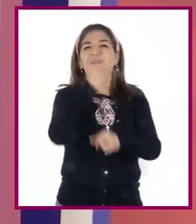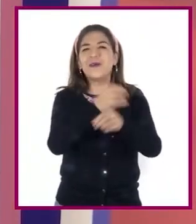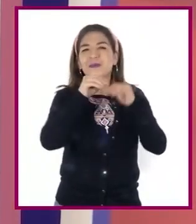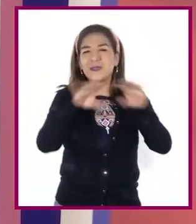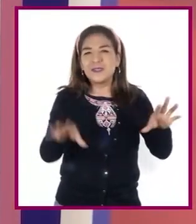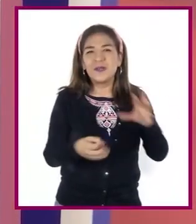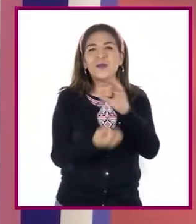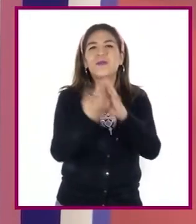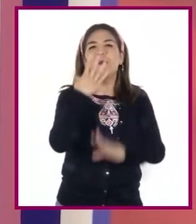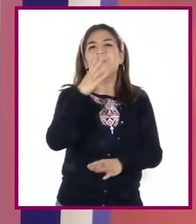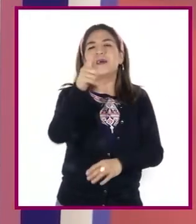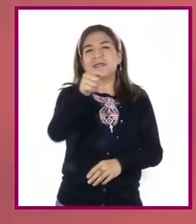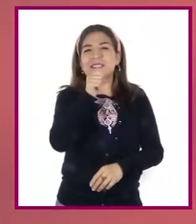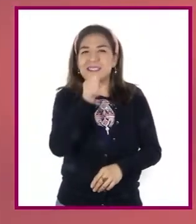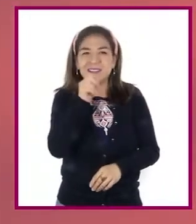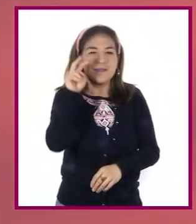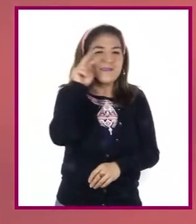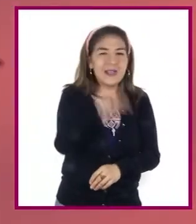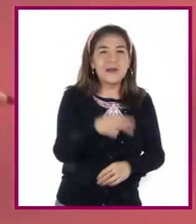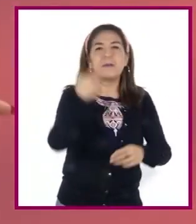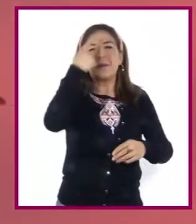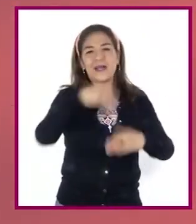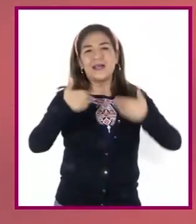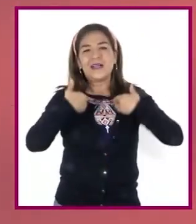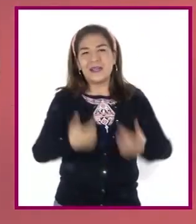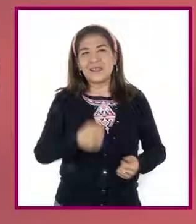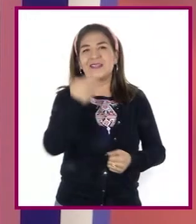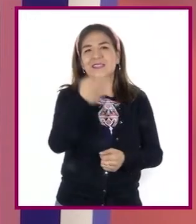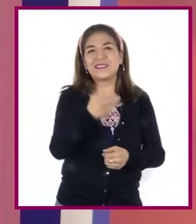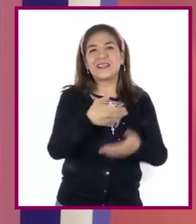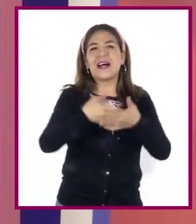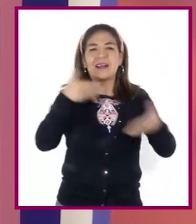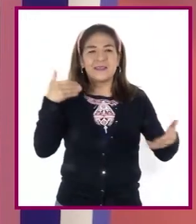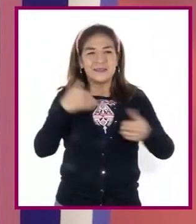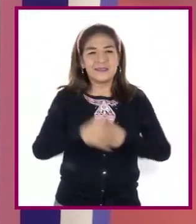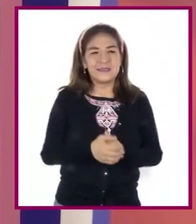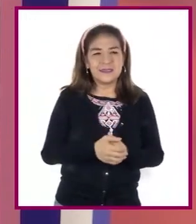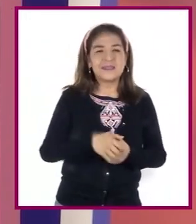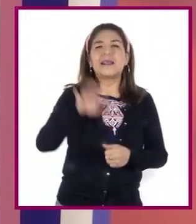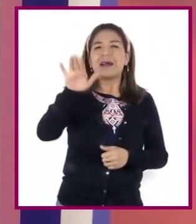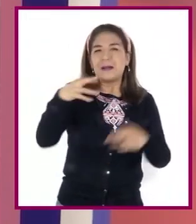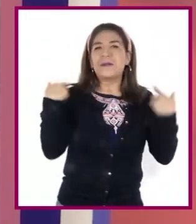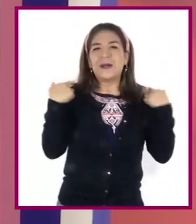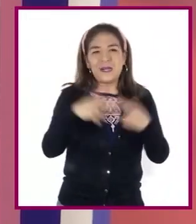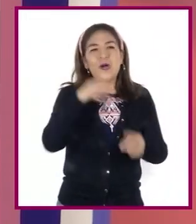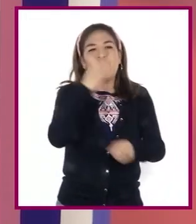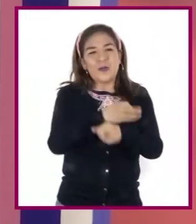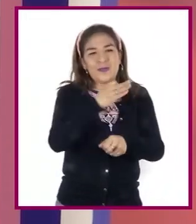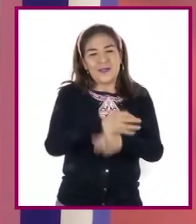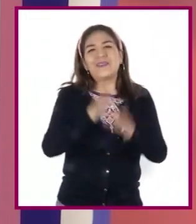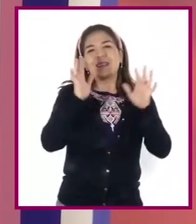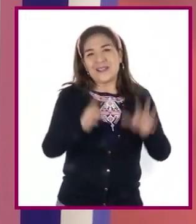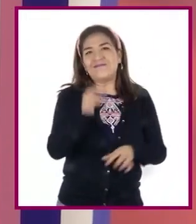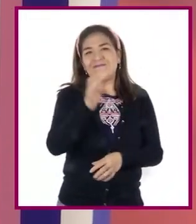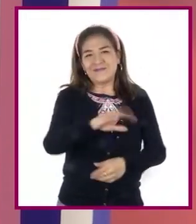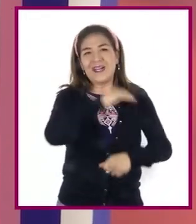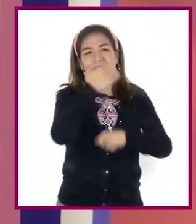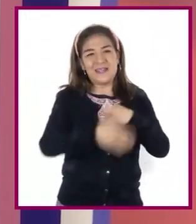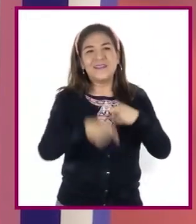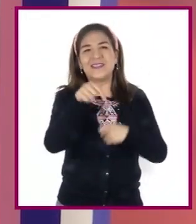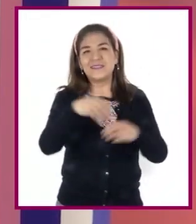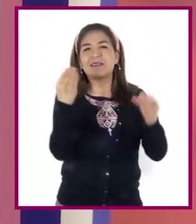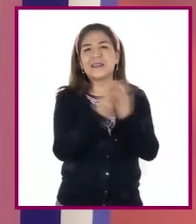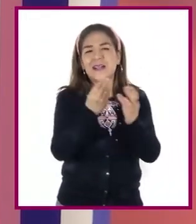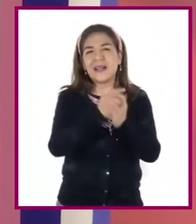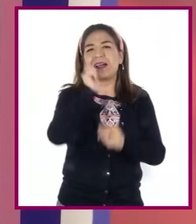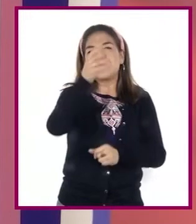habíamos notado o que no habíamos entendido en lecturas previas. Profesora, ya se está acercando el final de esta sesión donde trabajamos